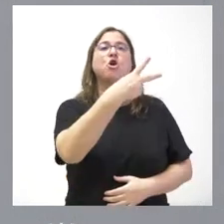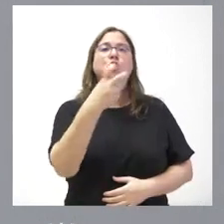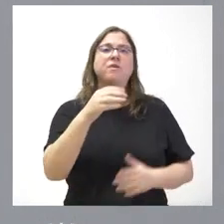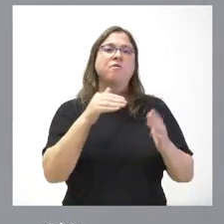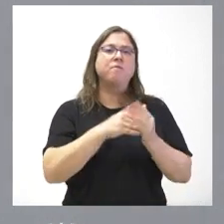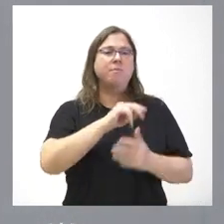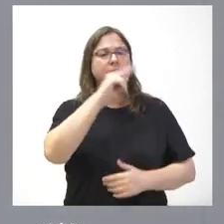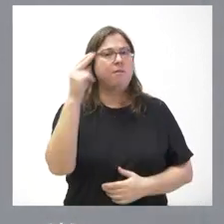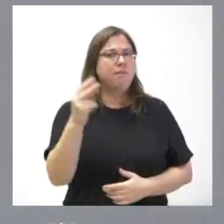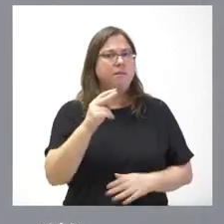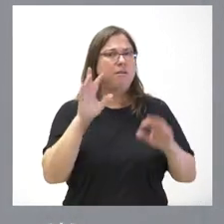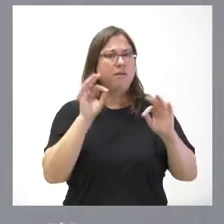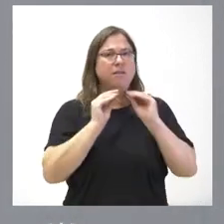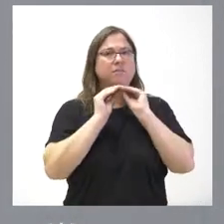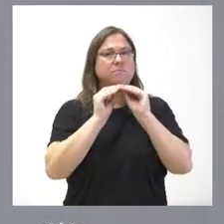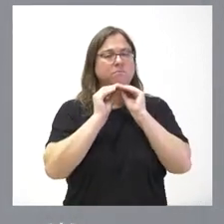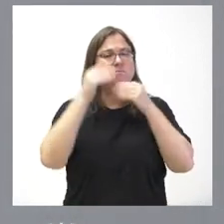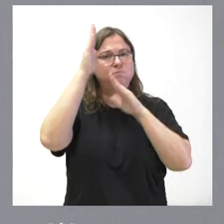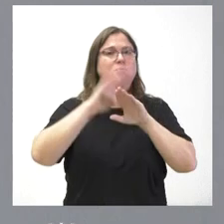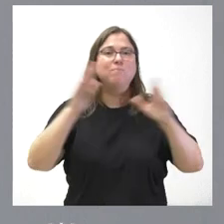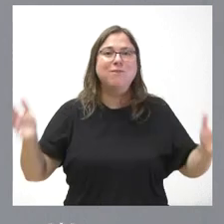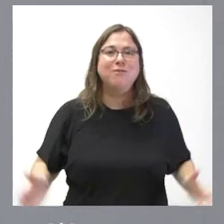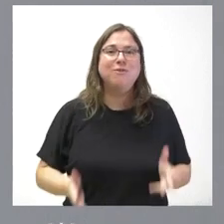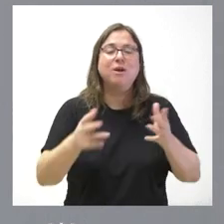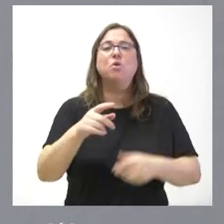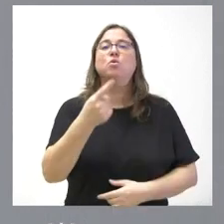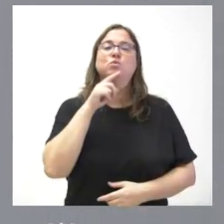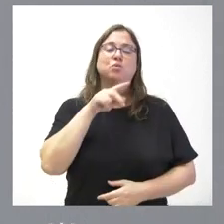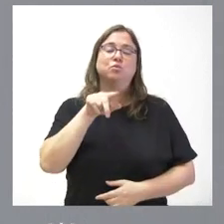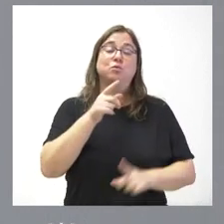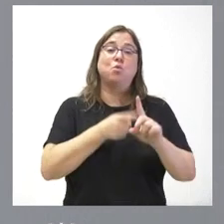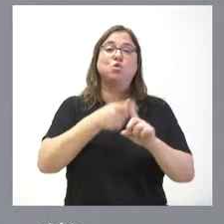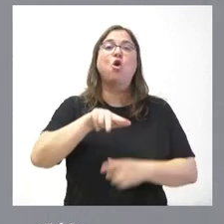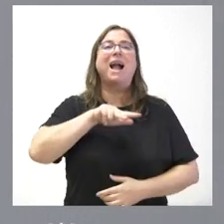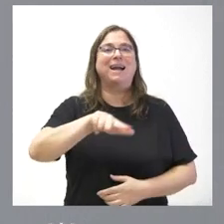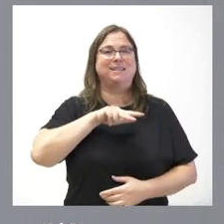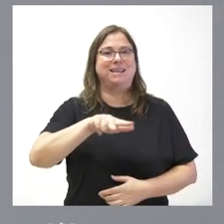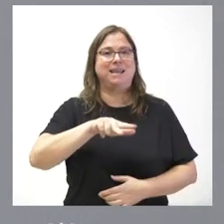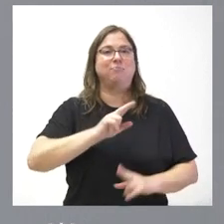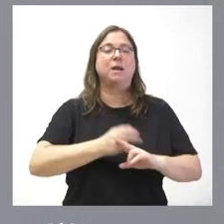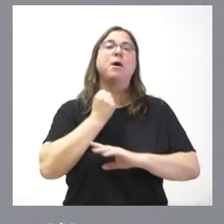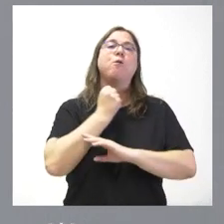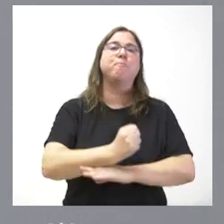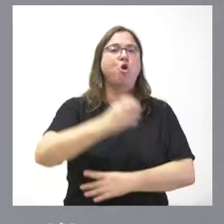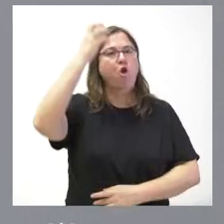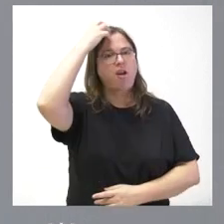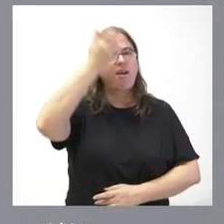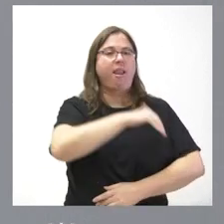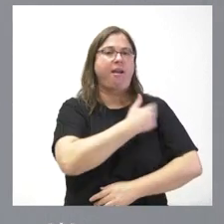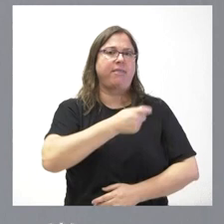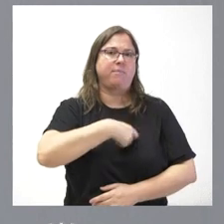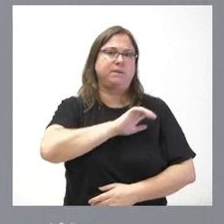para desarrollar actuaciones que fomenten el uso del Castellano a través de la fundación proreal Academia Española